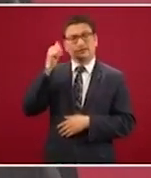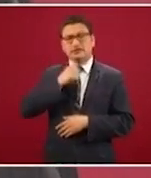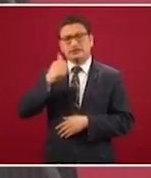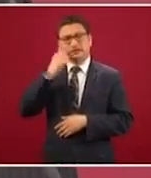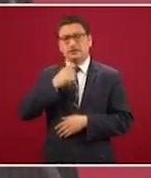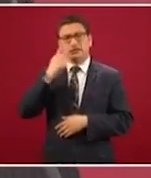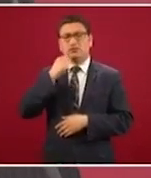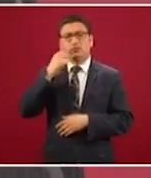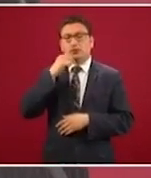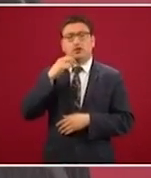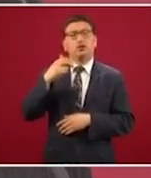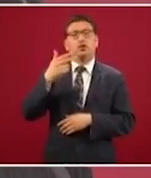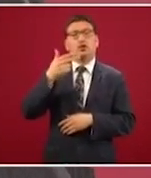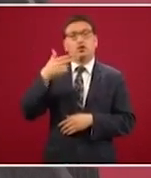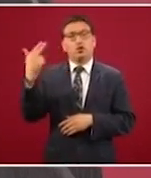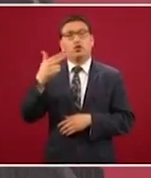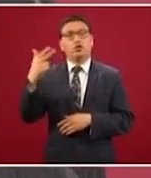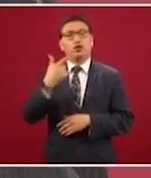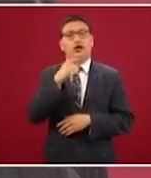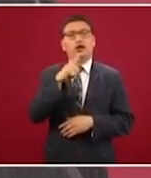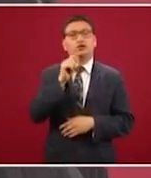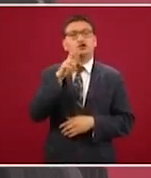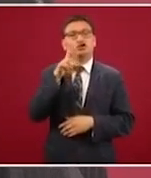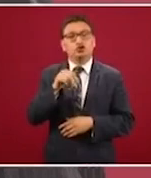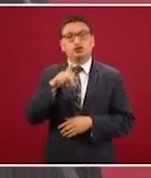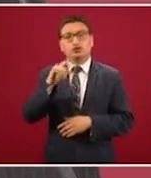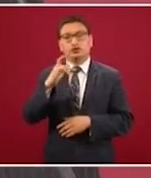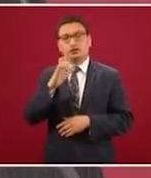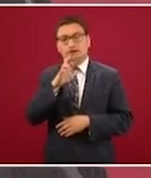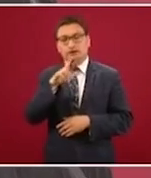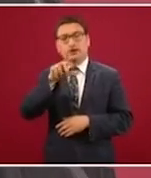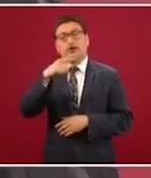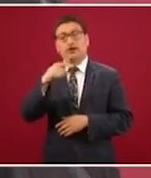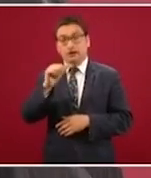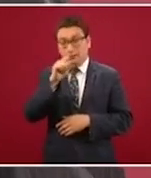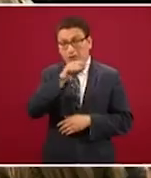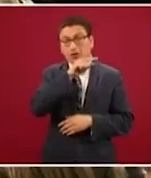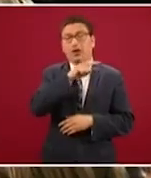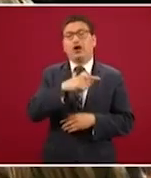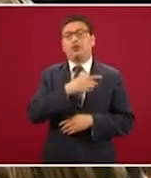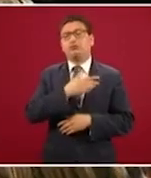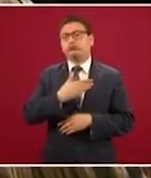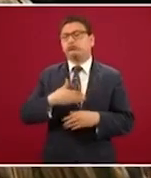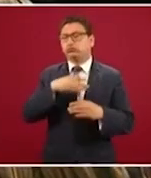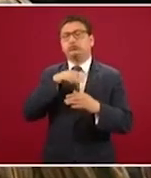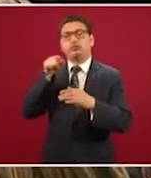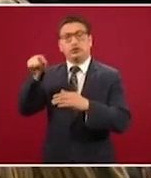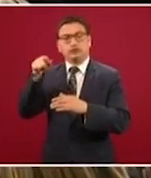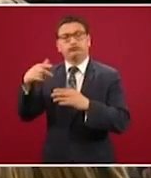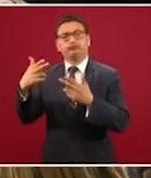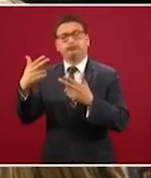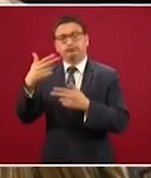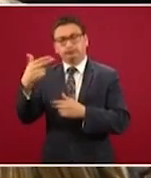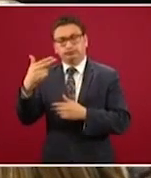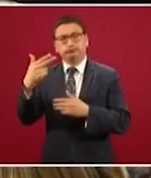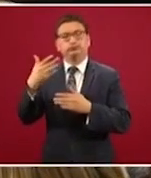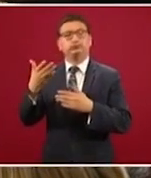de Gastón Azcárraga. Algo